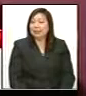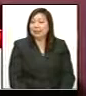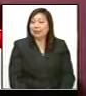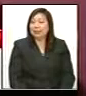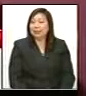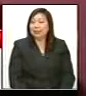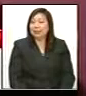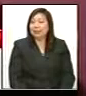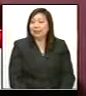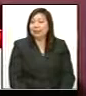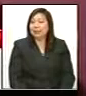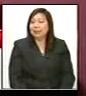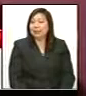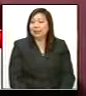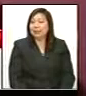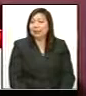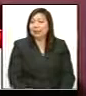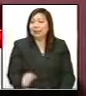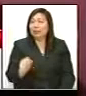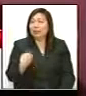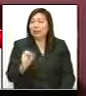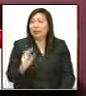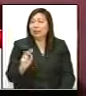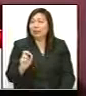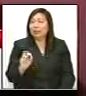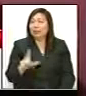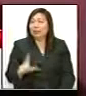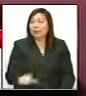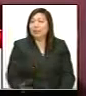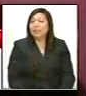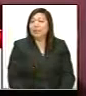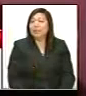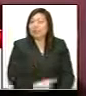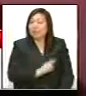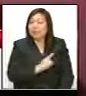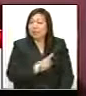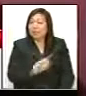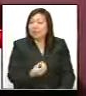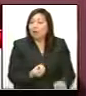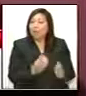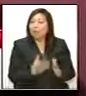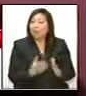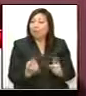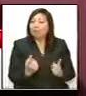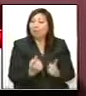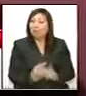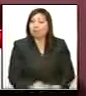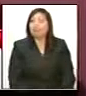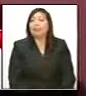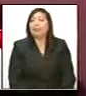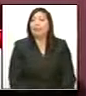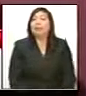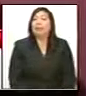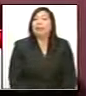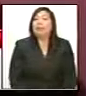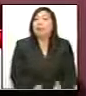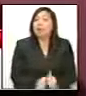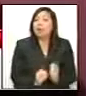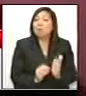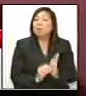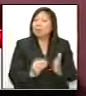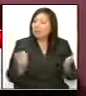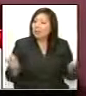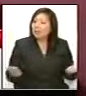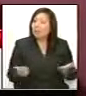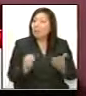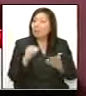El representante también, el doctor Rosell, nos ha dicho que se va a fortalecer como órgano rector, van a tener que estar con mayor impulso. Les